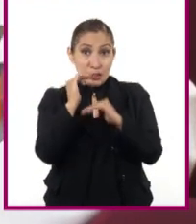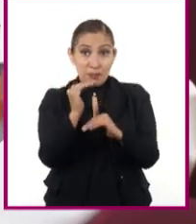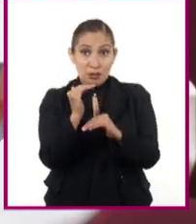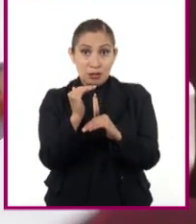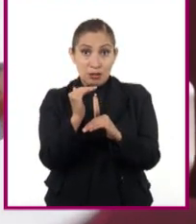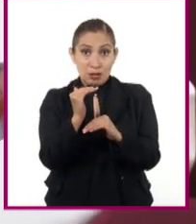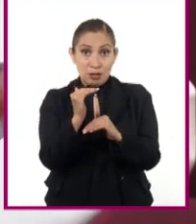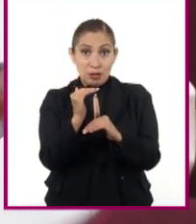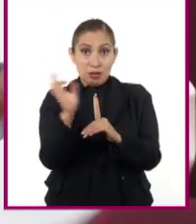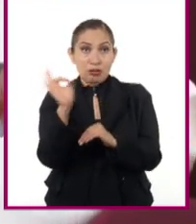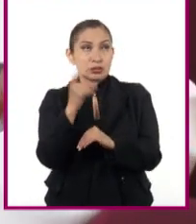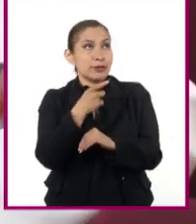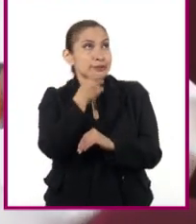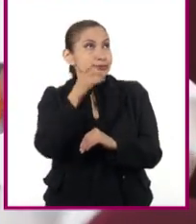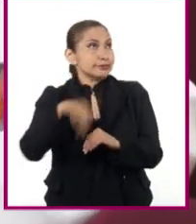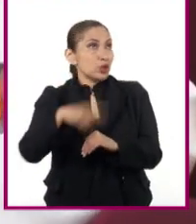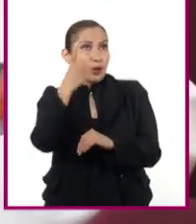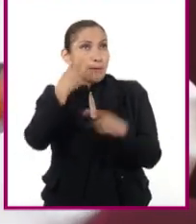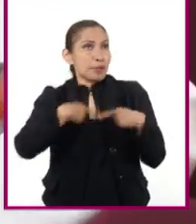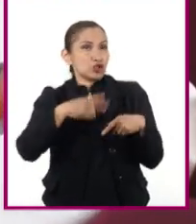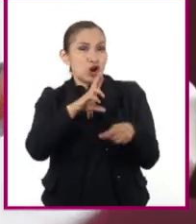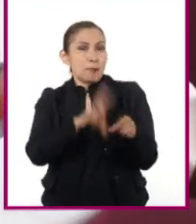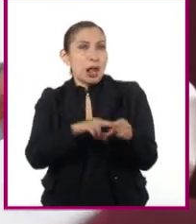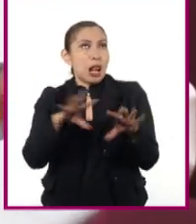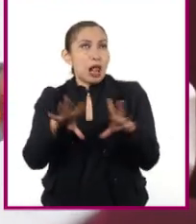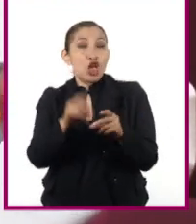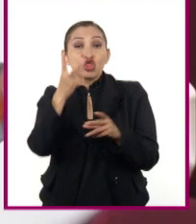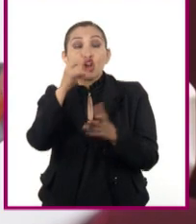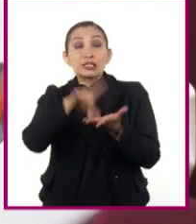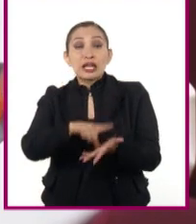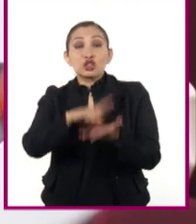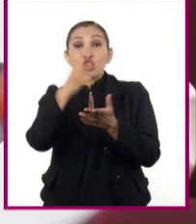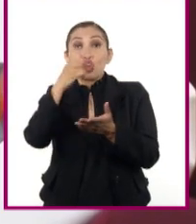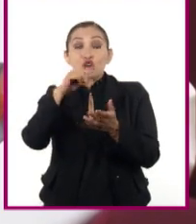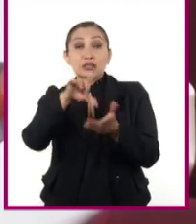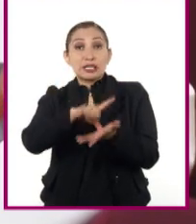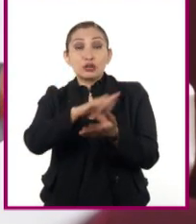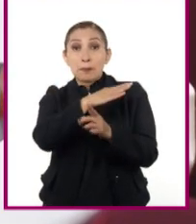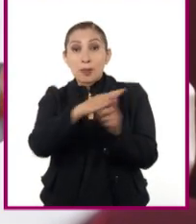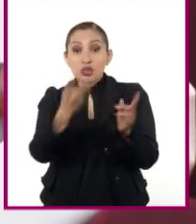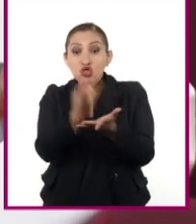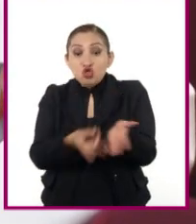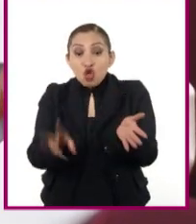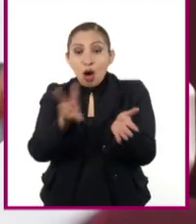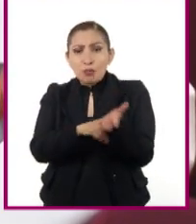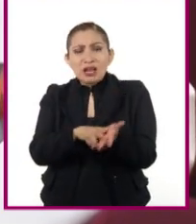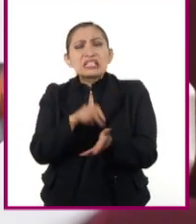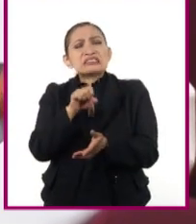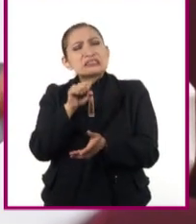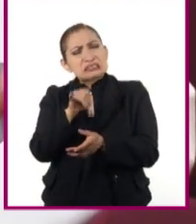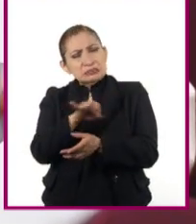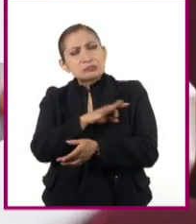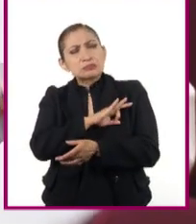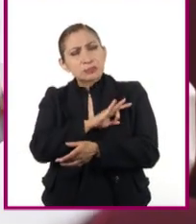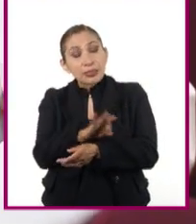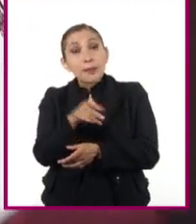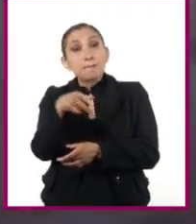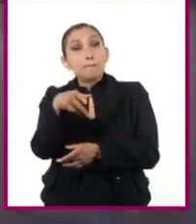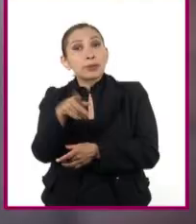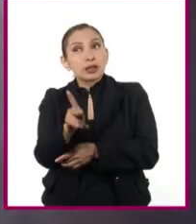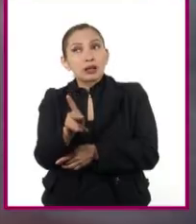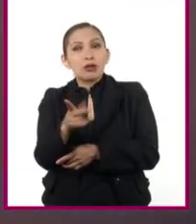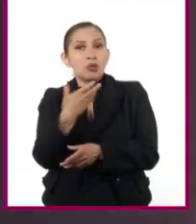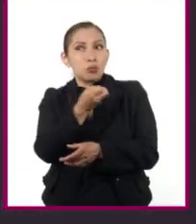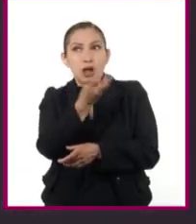máximo. Si hablábamos hace rato que en una persona normal alrededor de 2 litros, 2 litros y medio, el doble es aceptable todavía. Sin